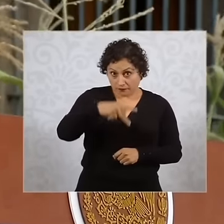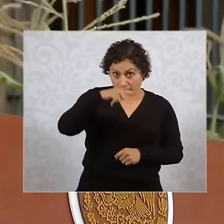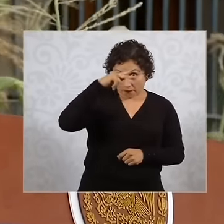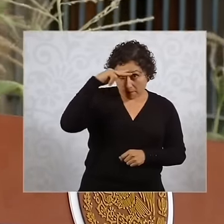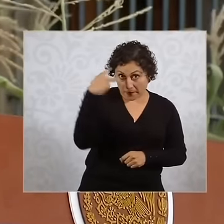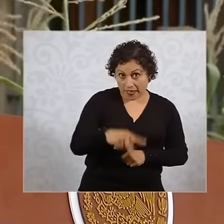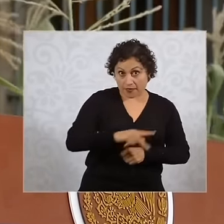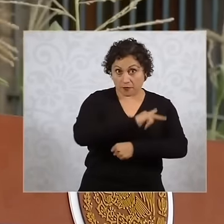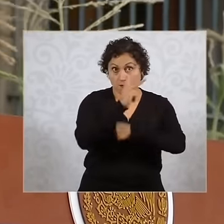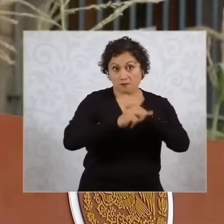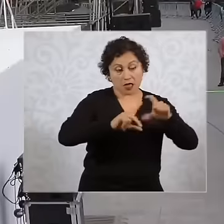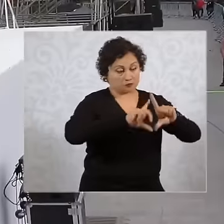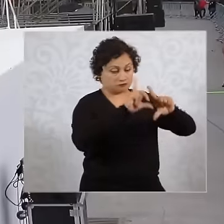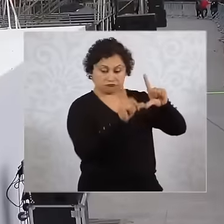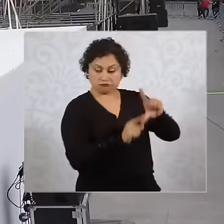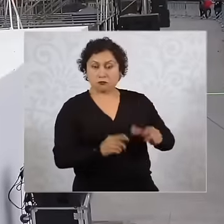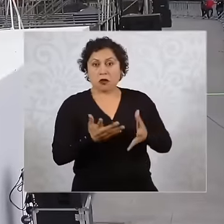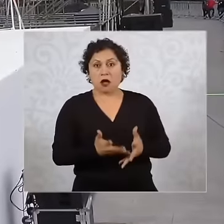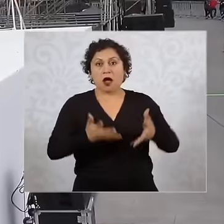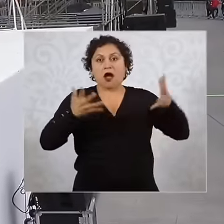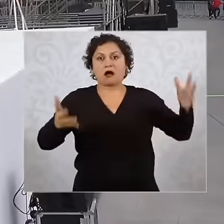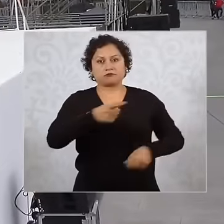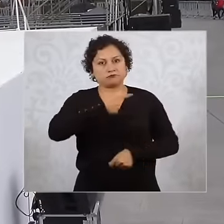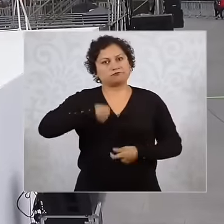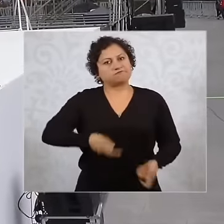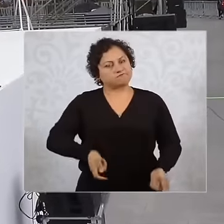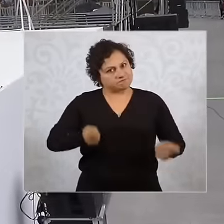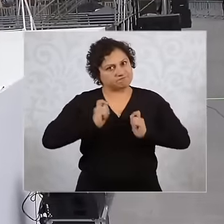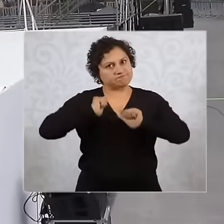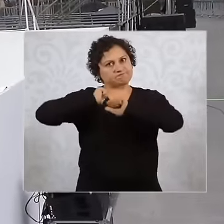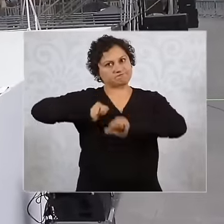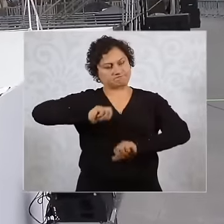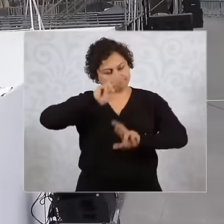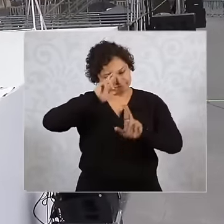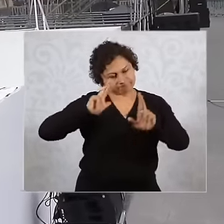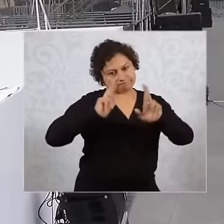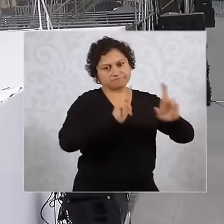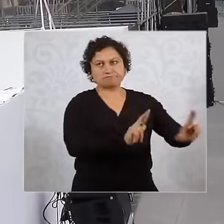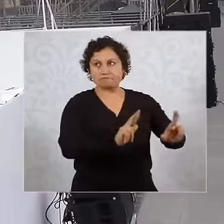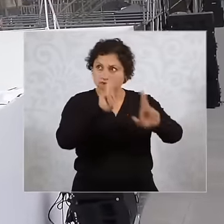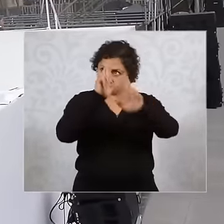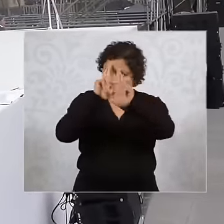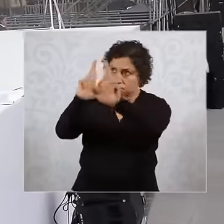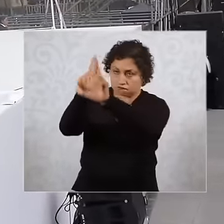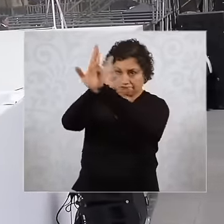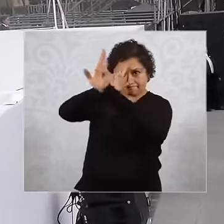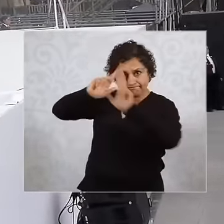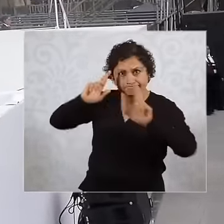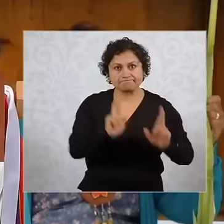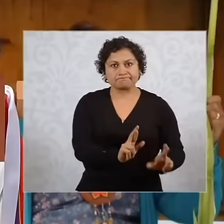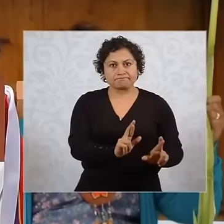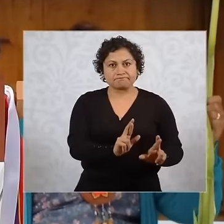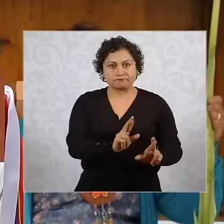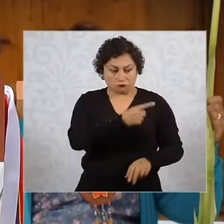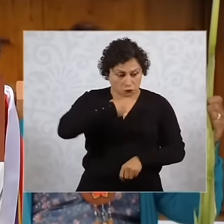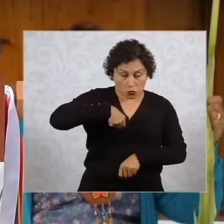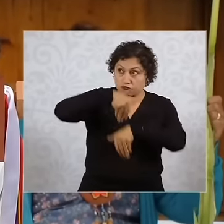México y promover relaciones de respeto, nunca de